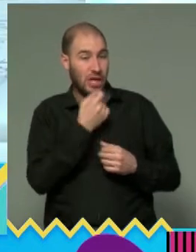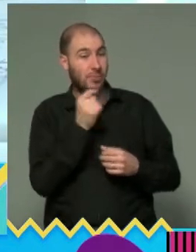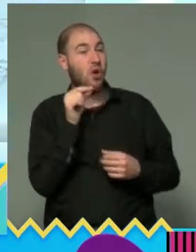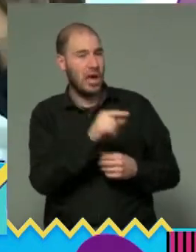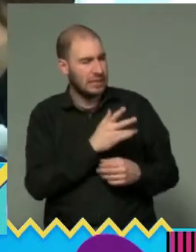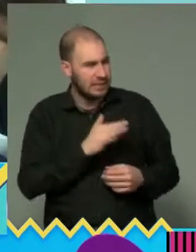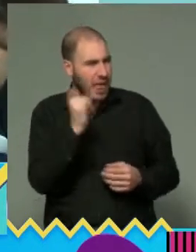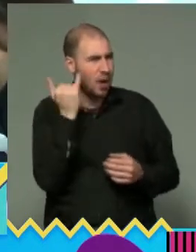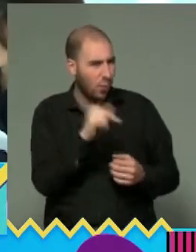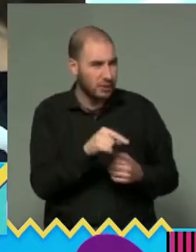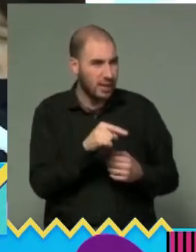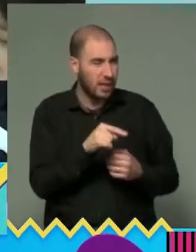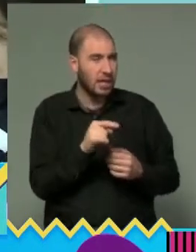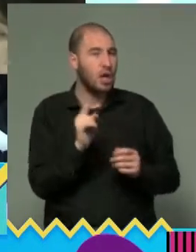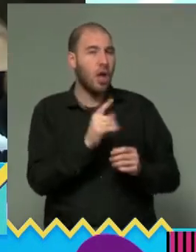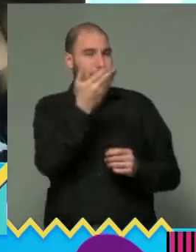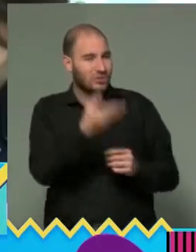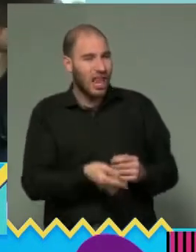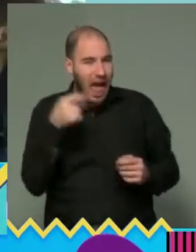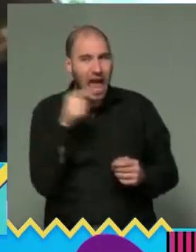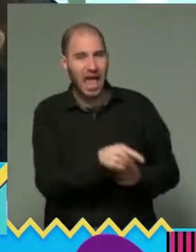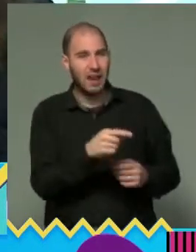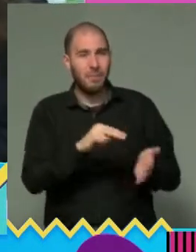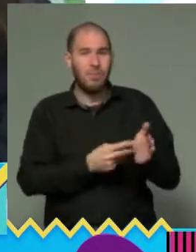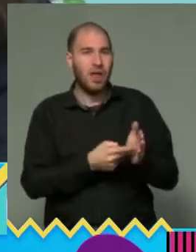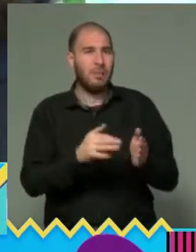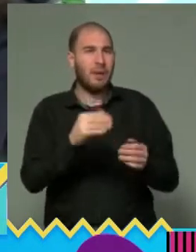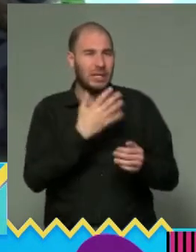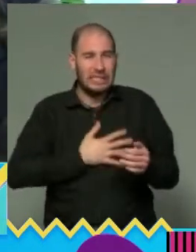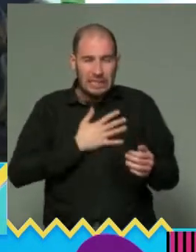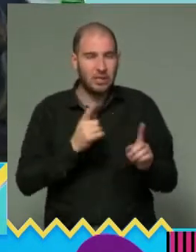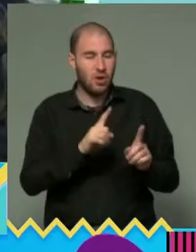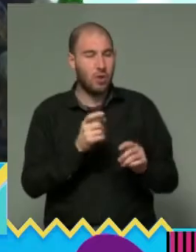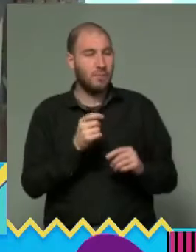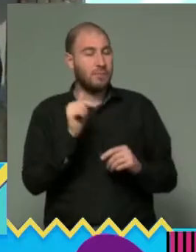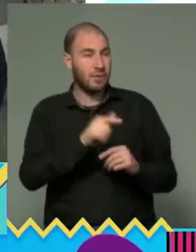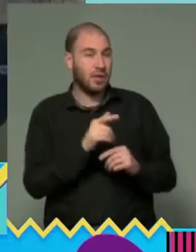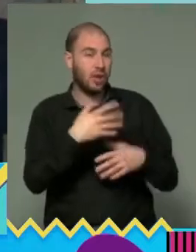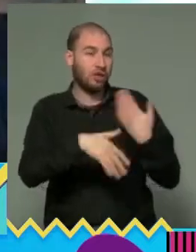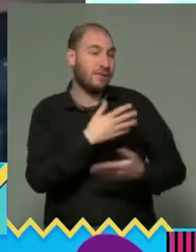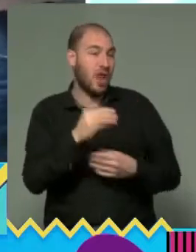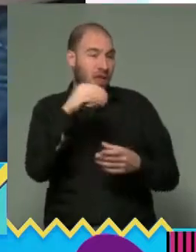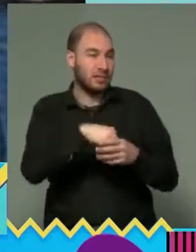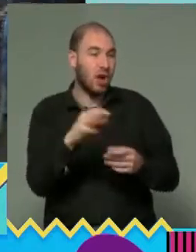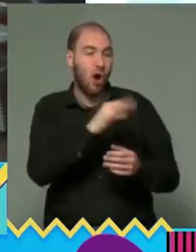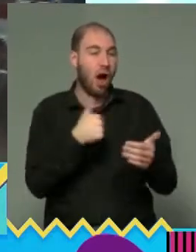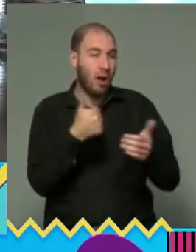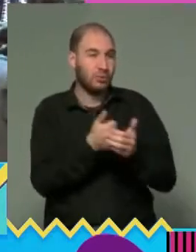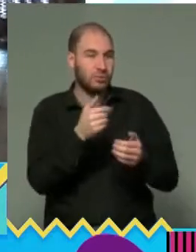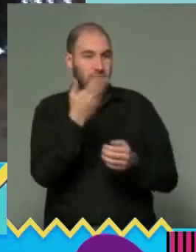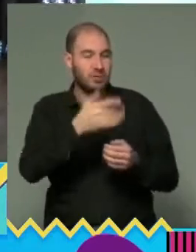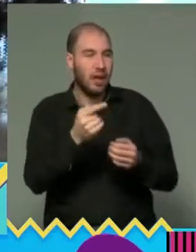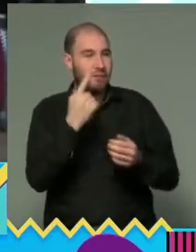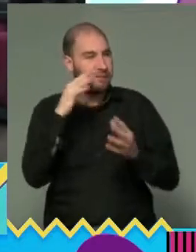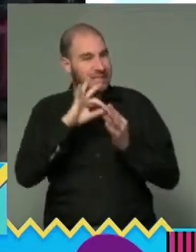lo percibe, no sea la persona que se vea afectado por haberlo percibido. Obviamente que el hecho de violencia o de abuso lo puede percibir antes